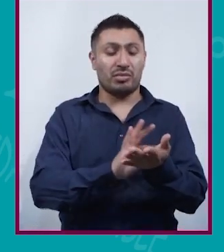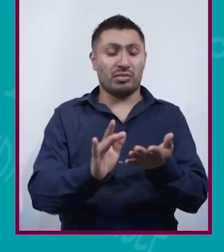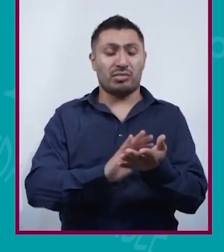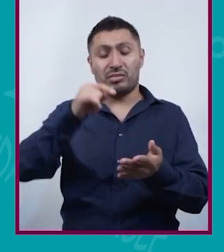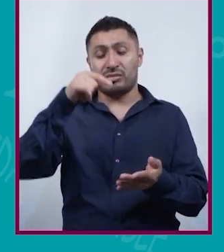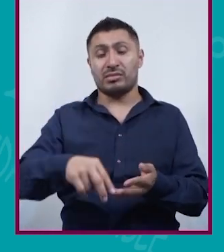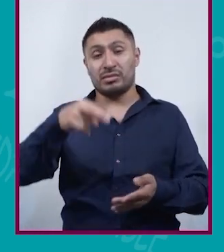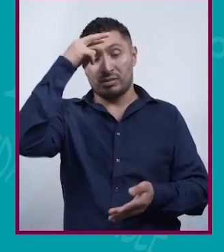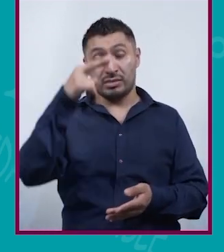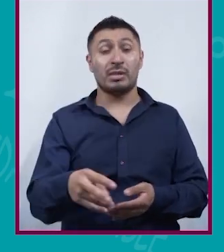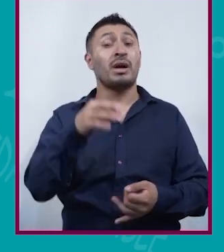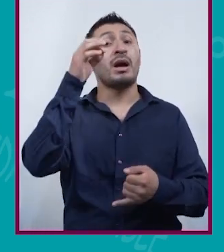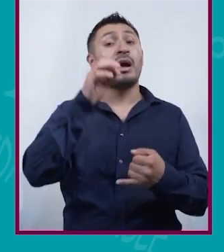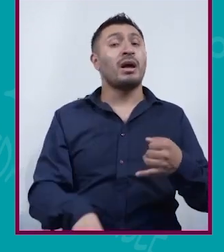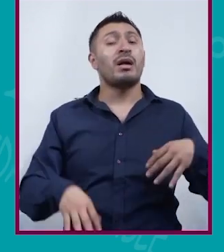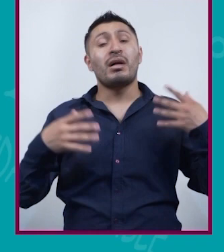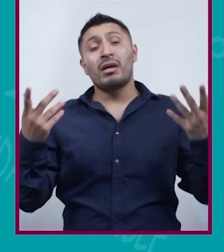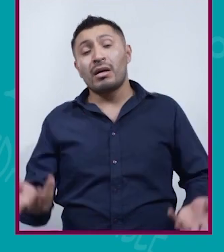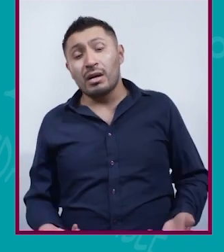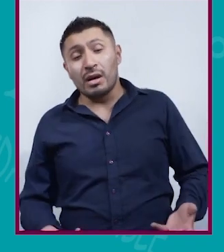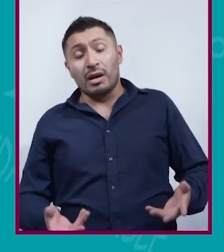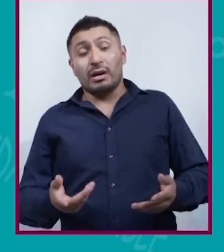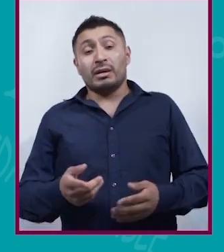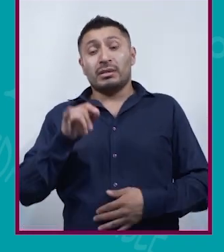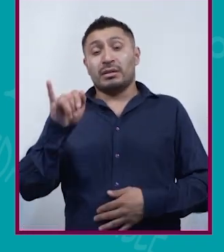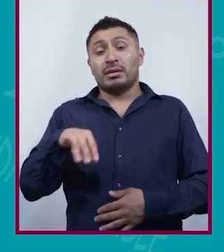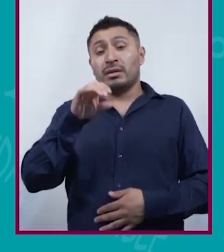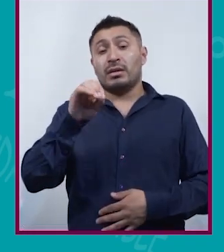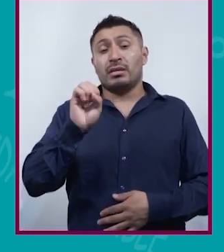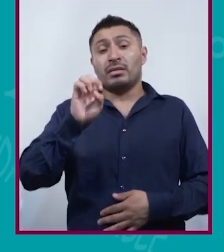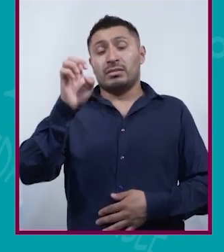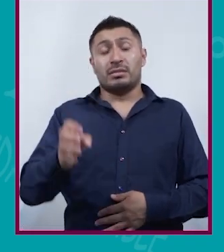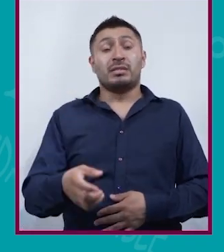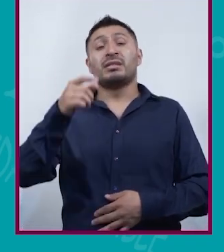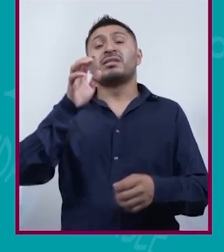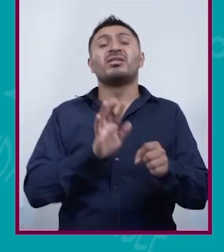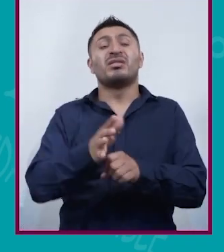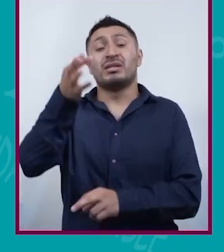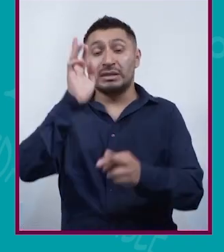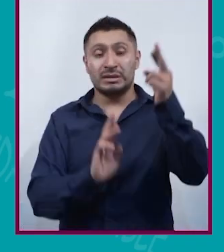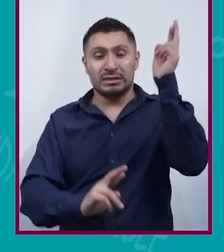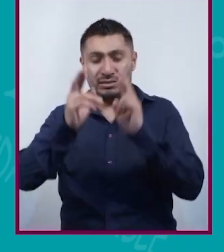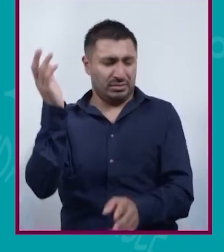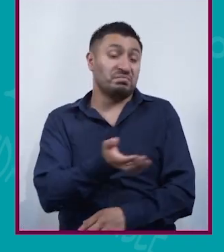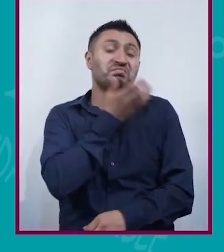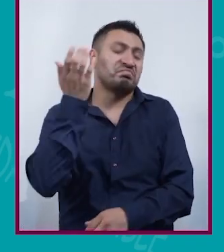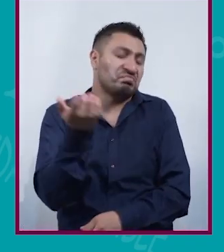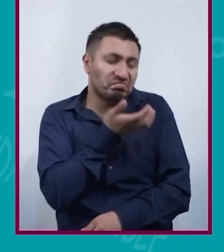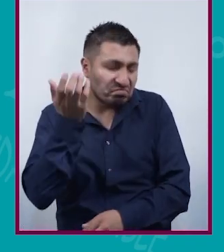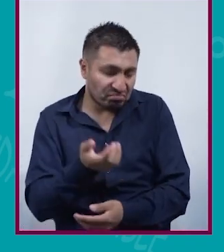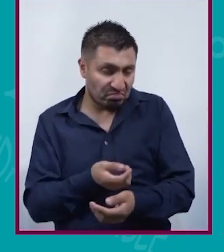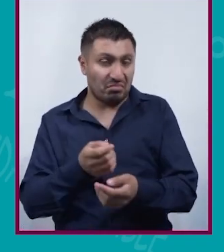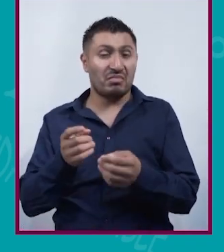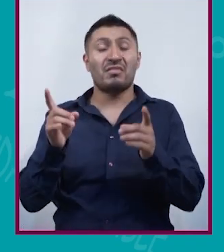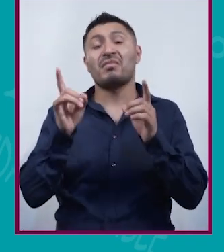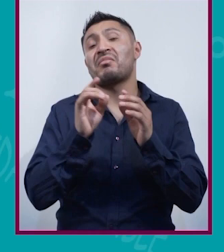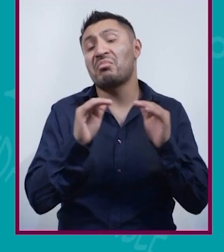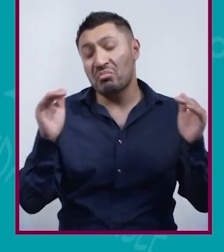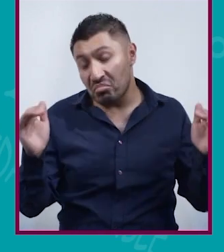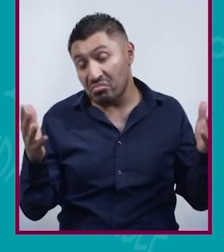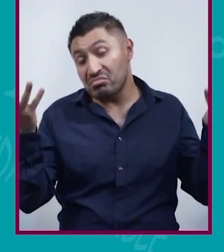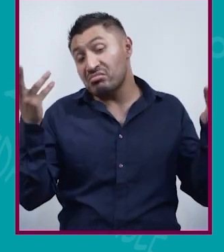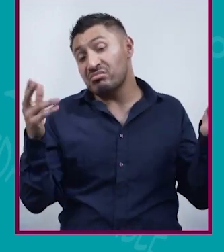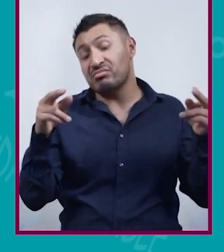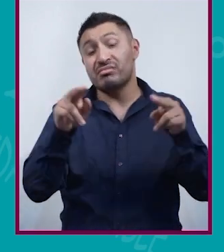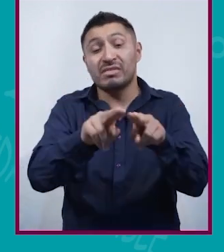en México. Y por último, para José Vasconcelos la revolución era popular, era